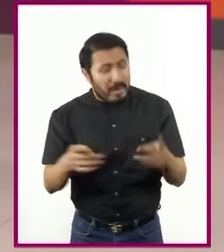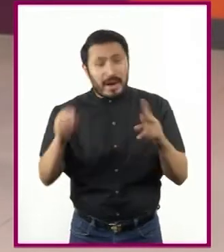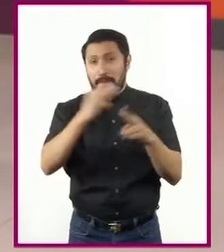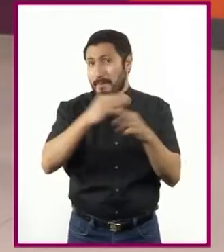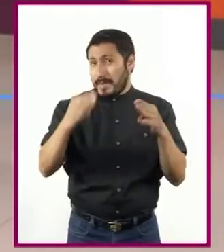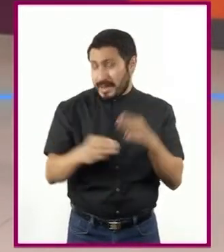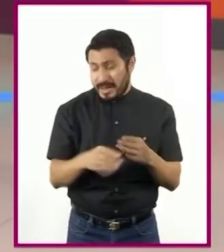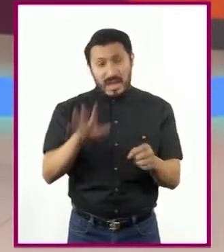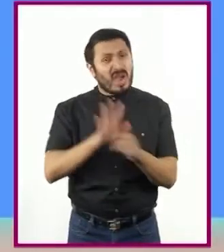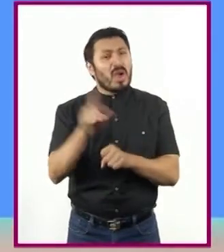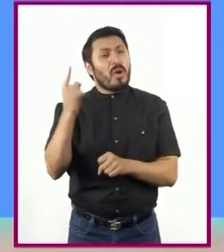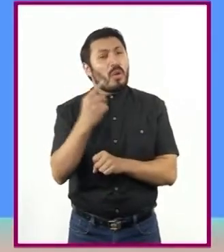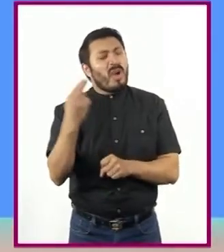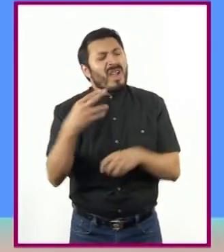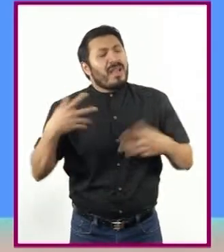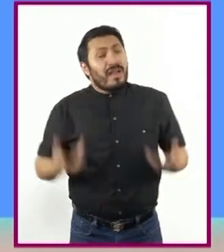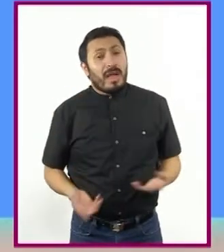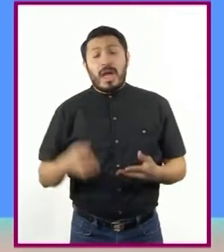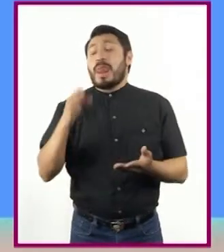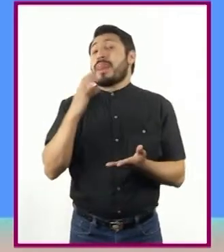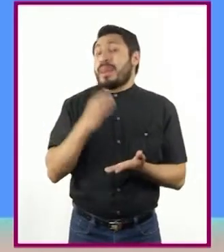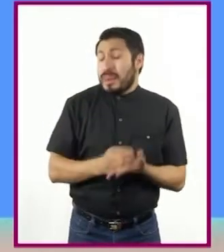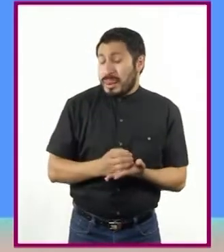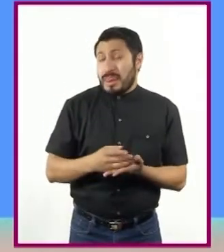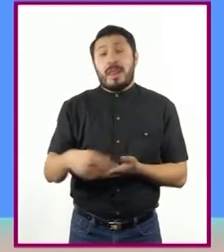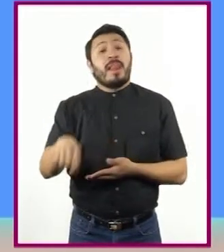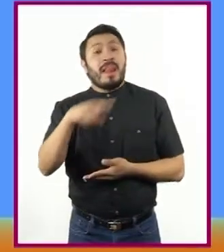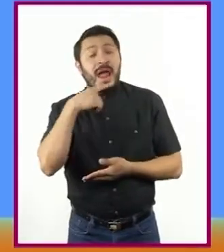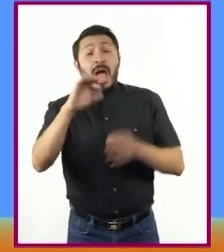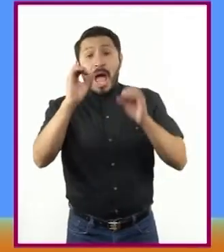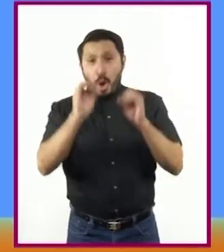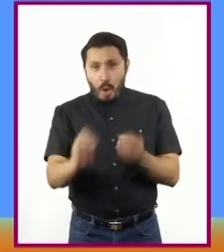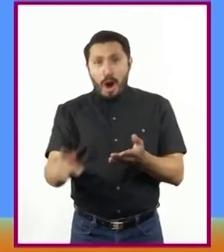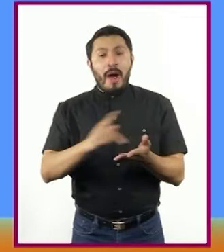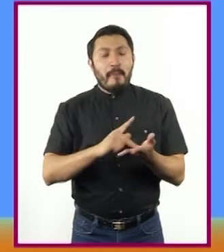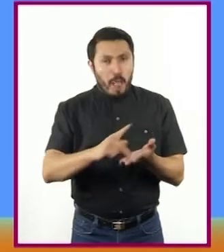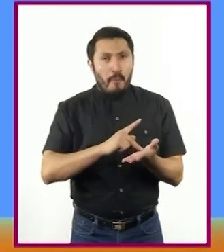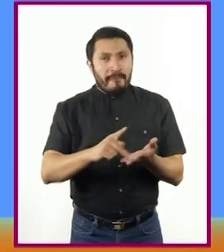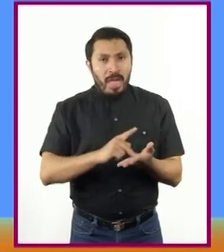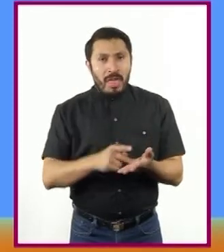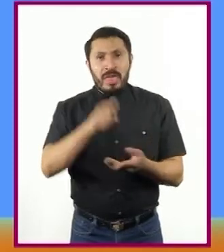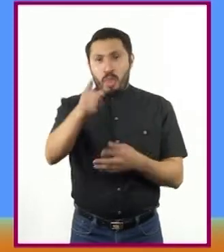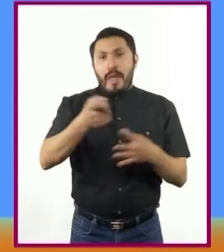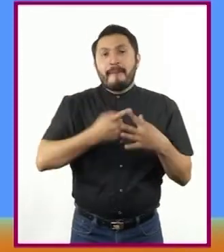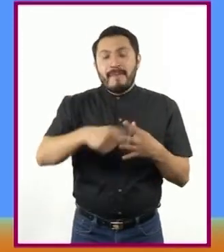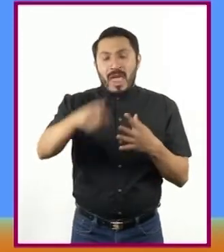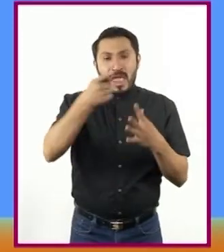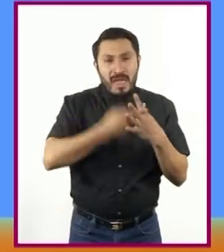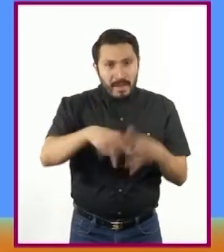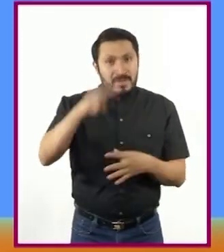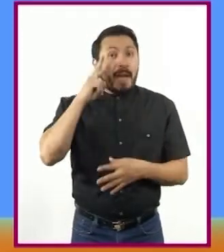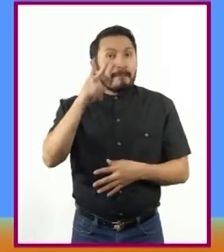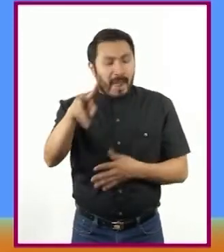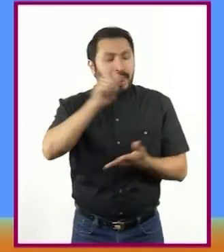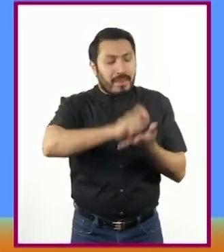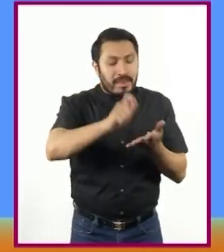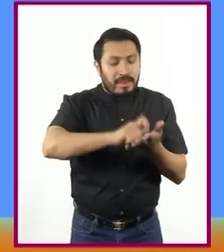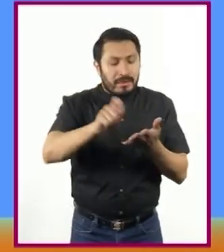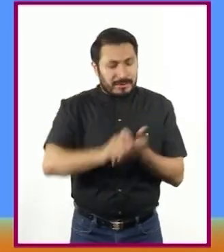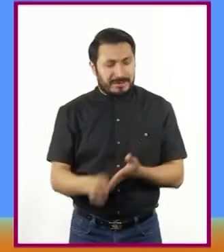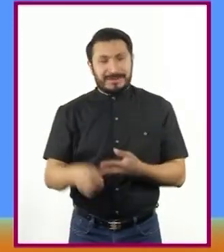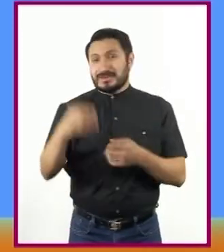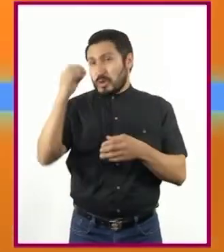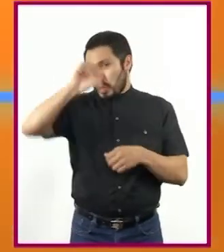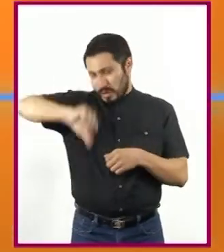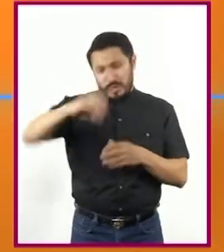van a necesitar? Cuaderno, lápiz o bolígrafo. Comiencen a tomar apuntes. Registren a lo largo de la sesión